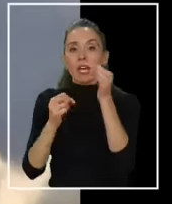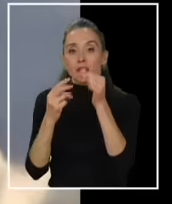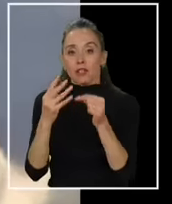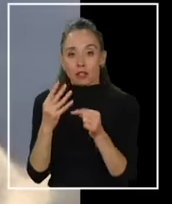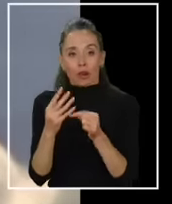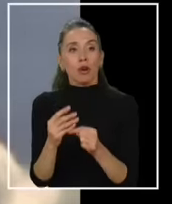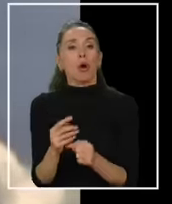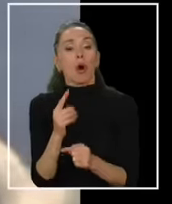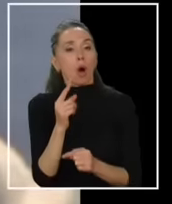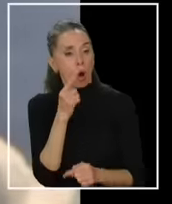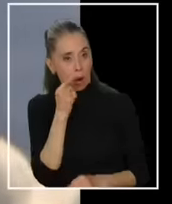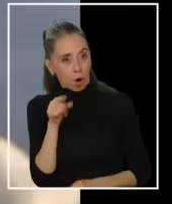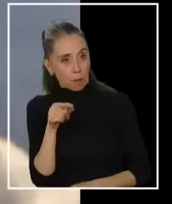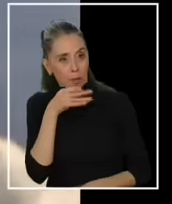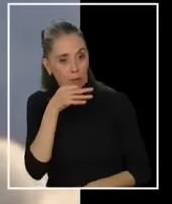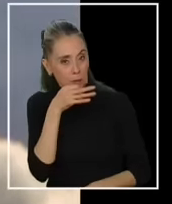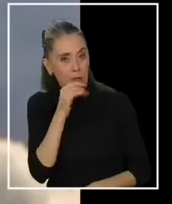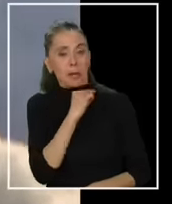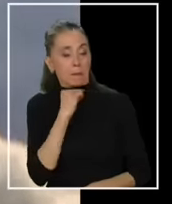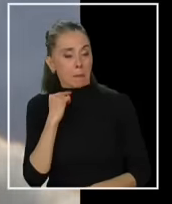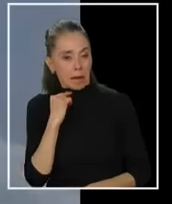Un grupito que me llamó la atención,